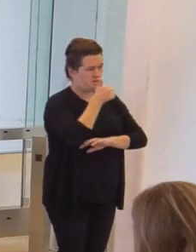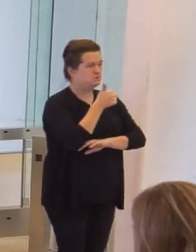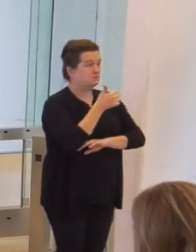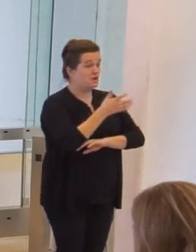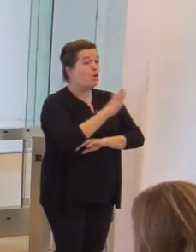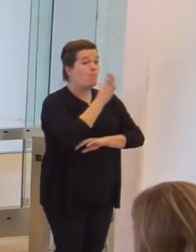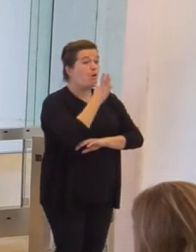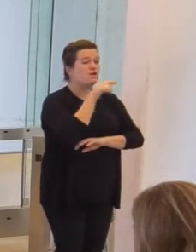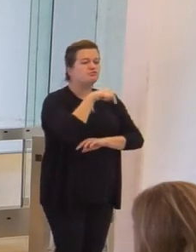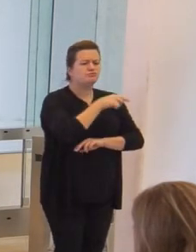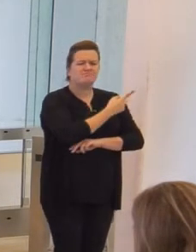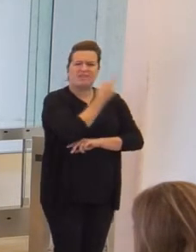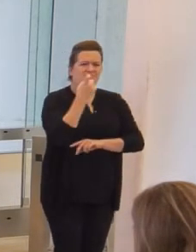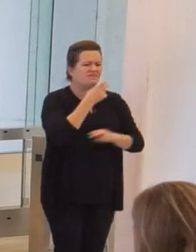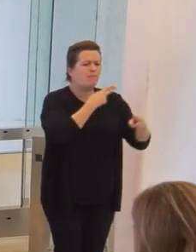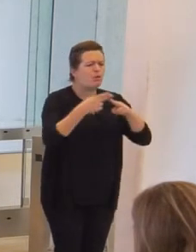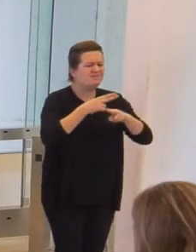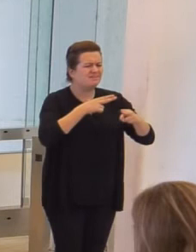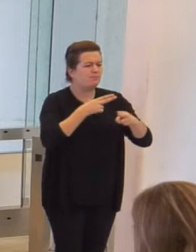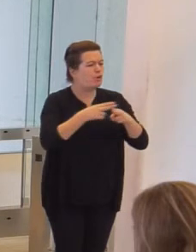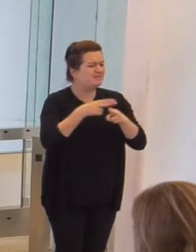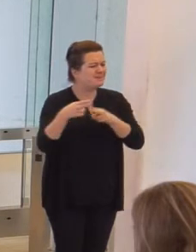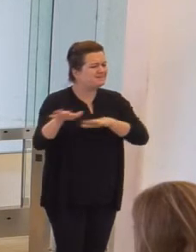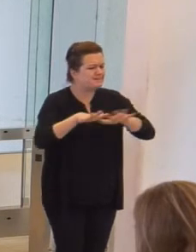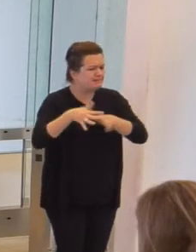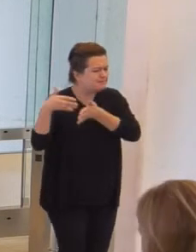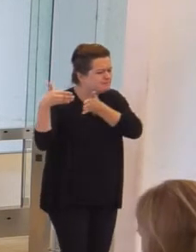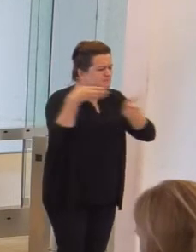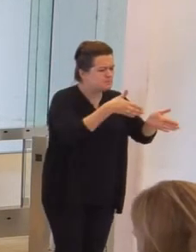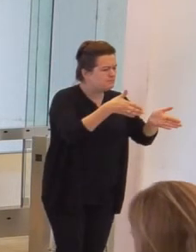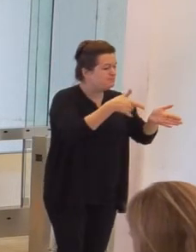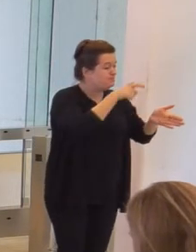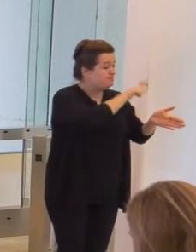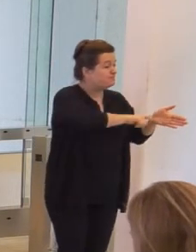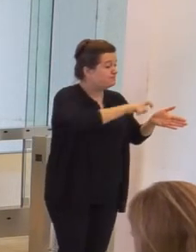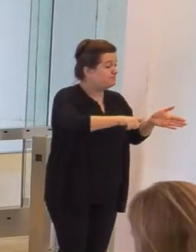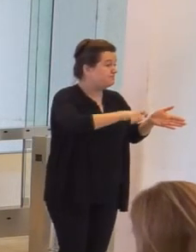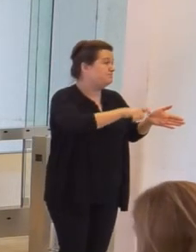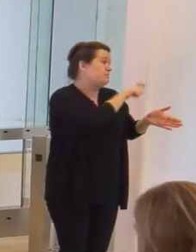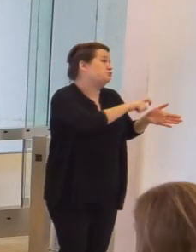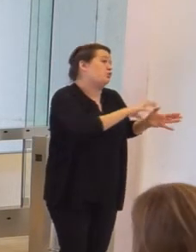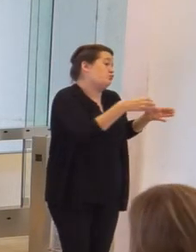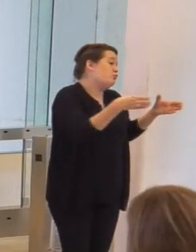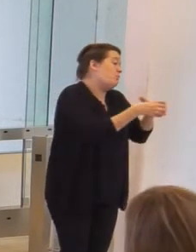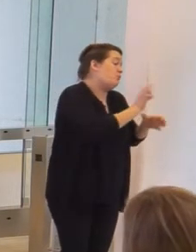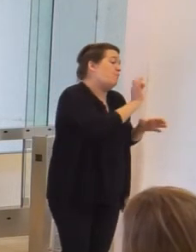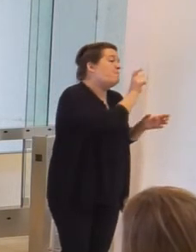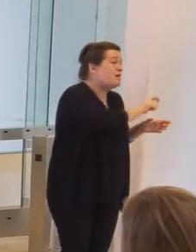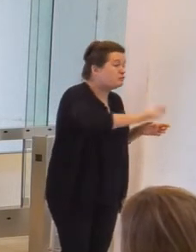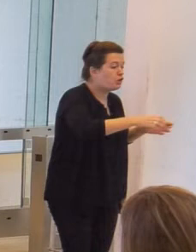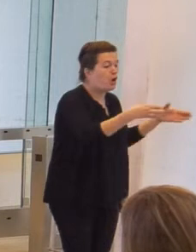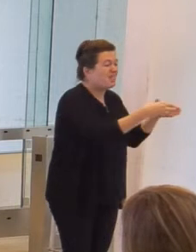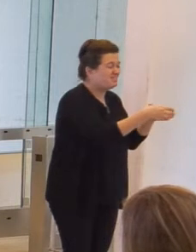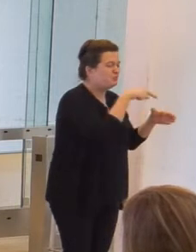unas políticas activas que se focalicen precisamente en aquellos grupos, aquellas personas, aquellos colectivos